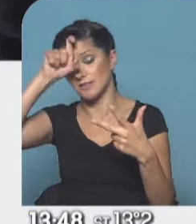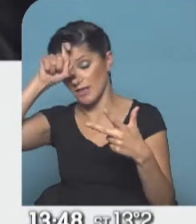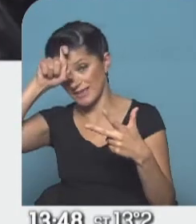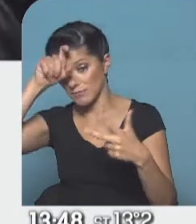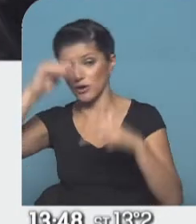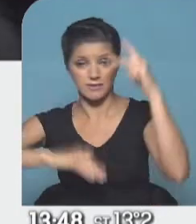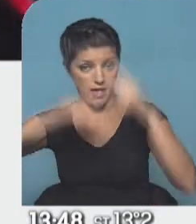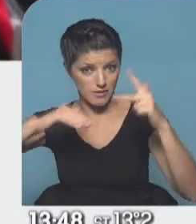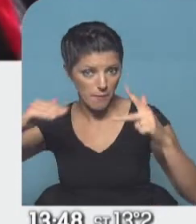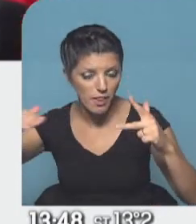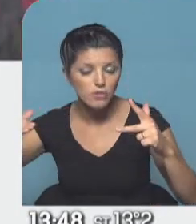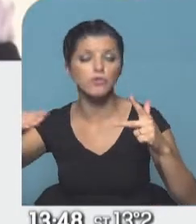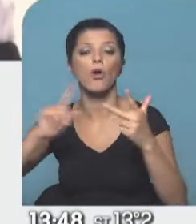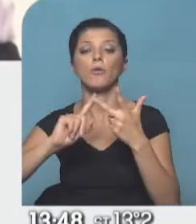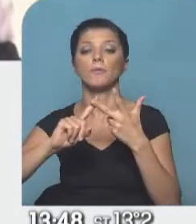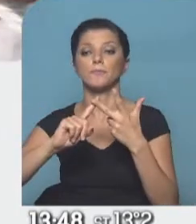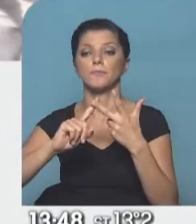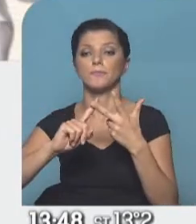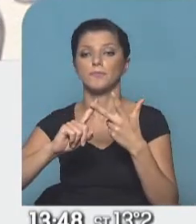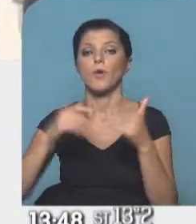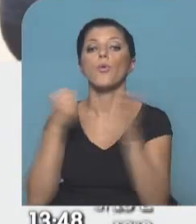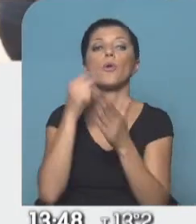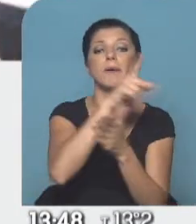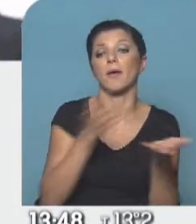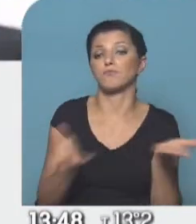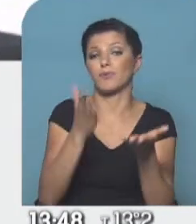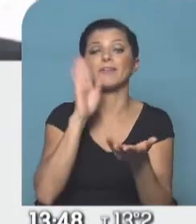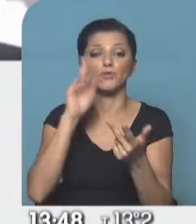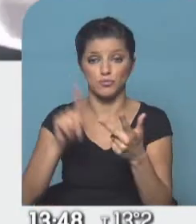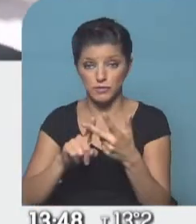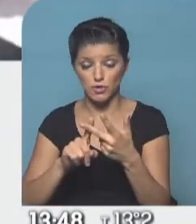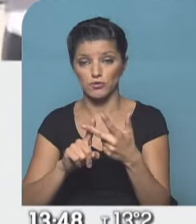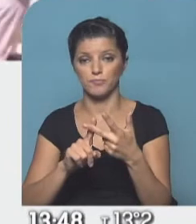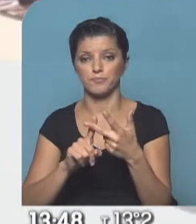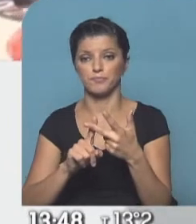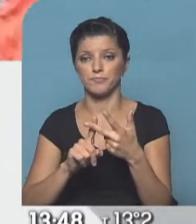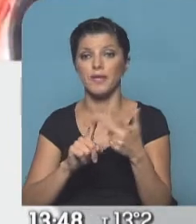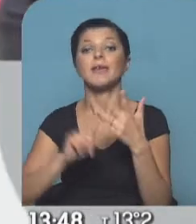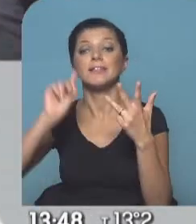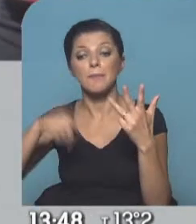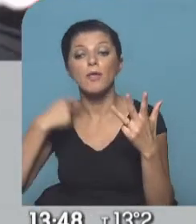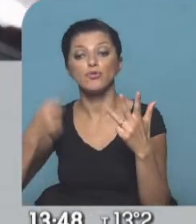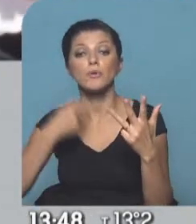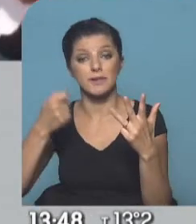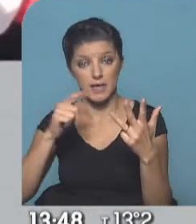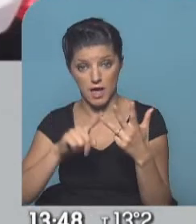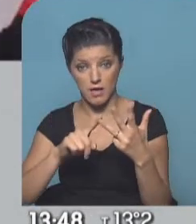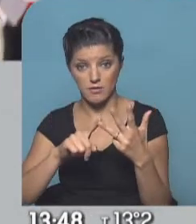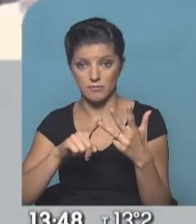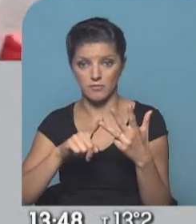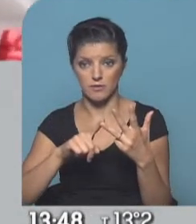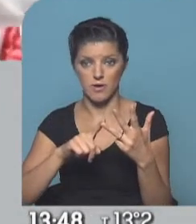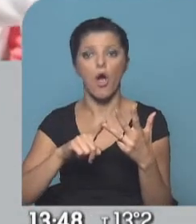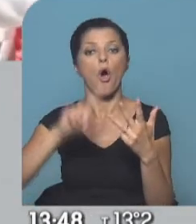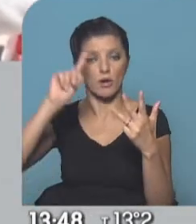Estado sostenido por Estados Unidos y unas elecciones posteriores, y cómo Turquía, y a pesar de los